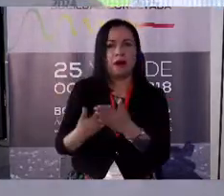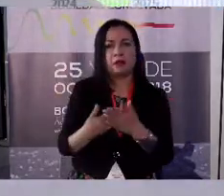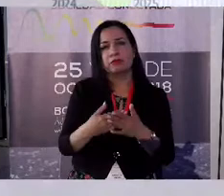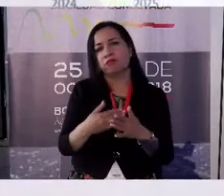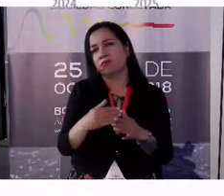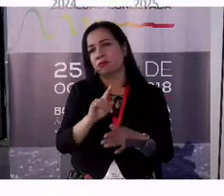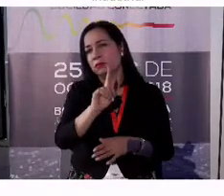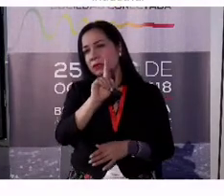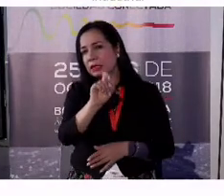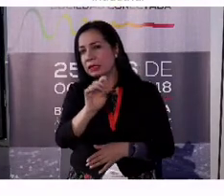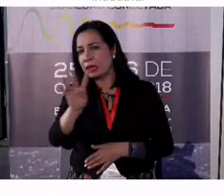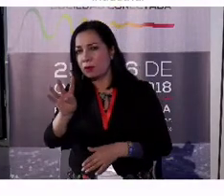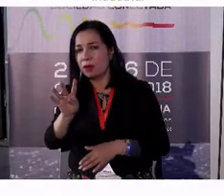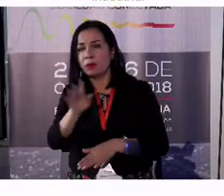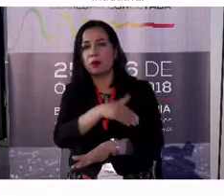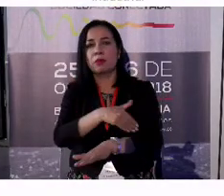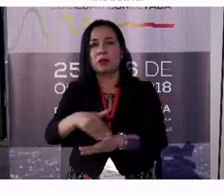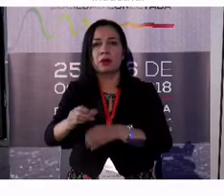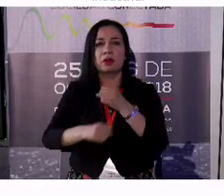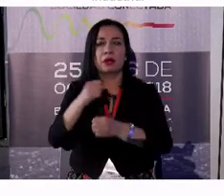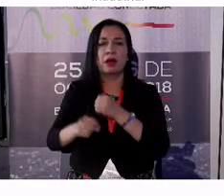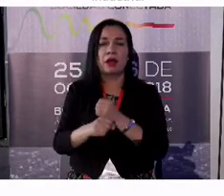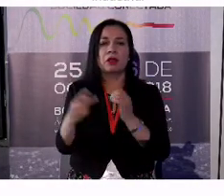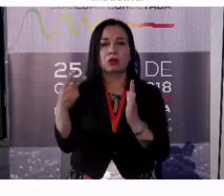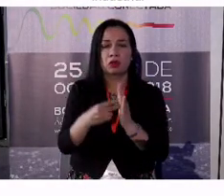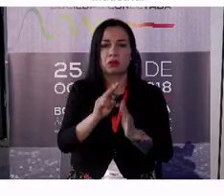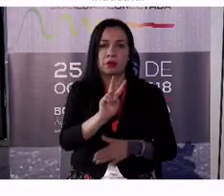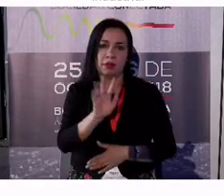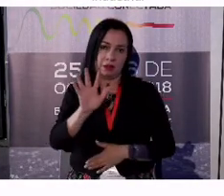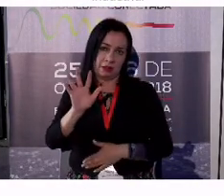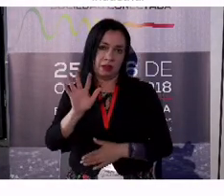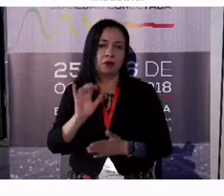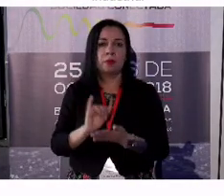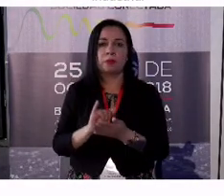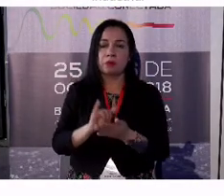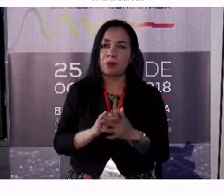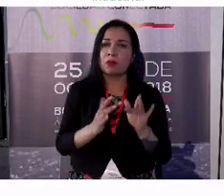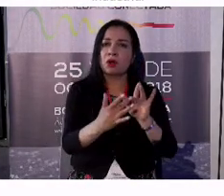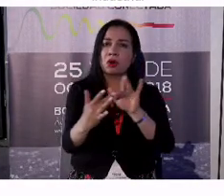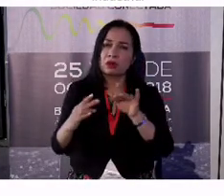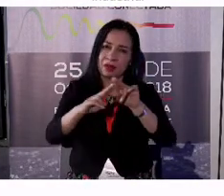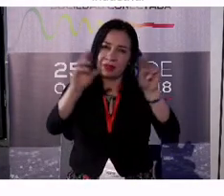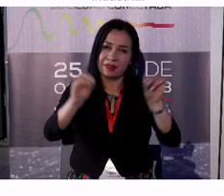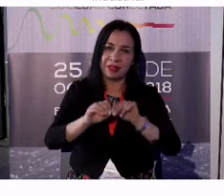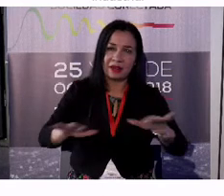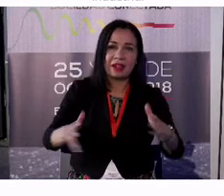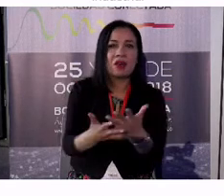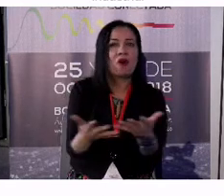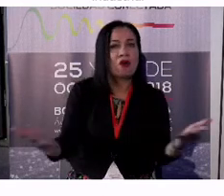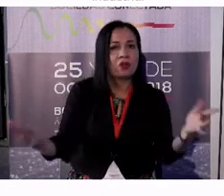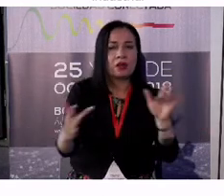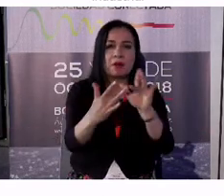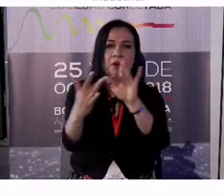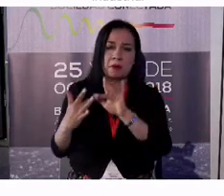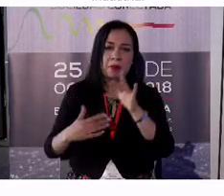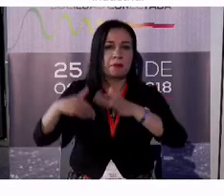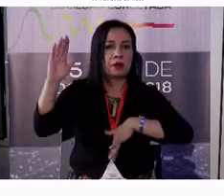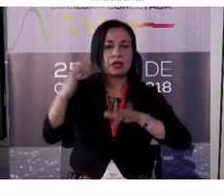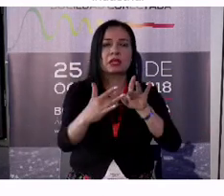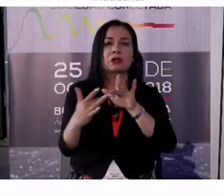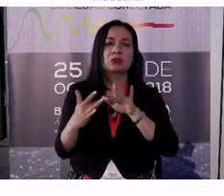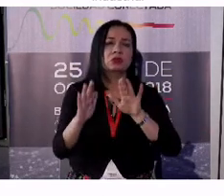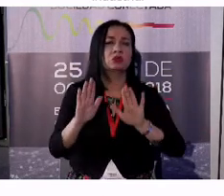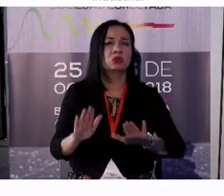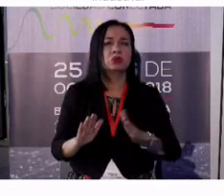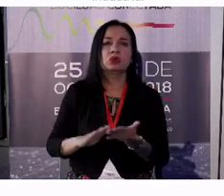millones para 2025. Lo mismo con las conexiones de Internet de las Cosas. Todavía predominan las conexiones que tienen que ver